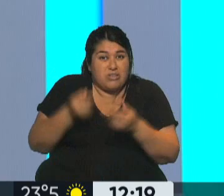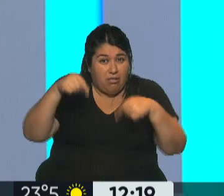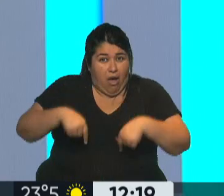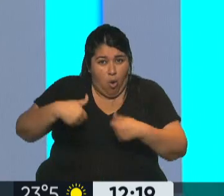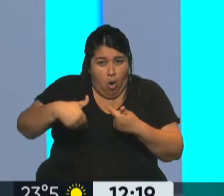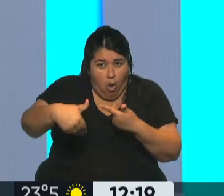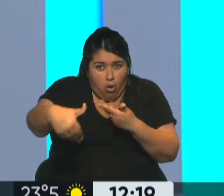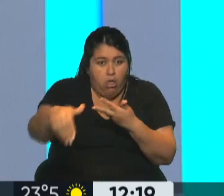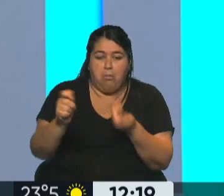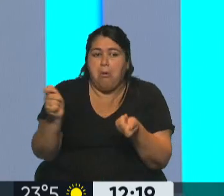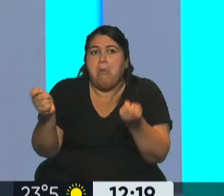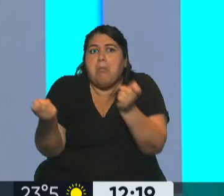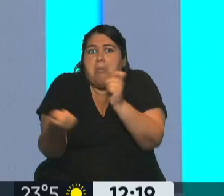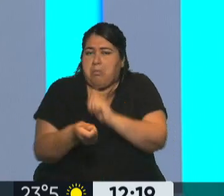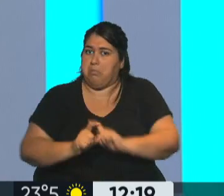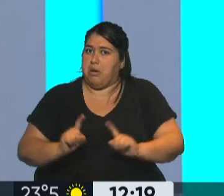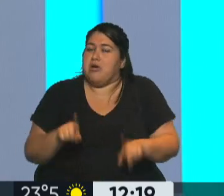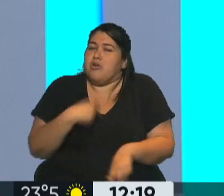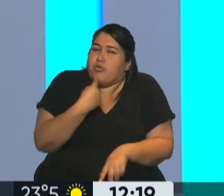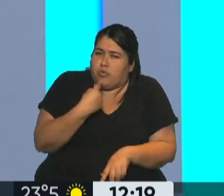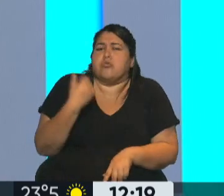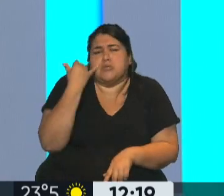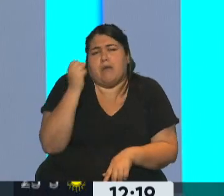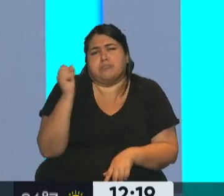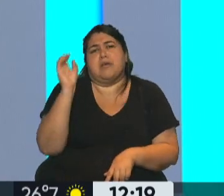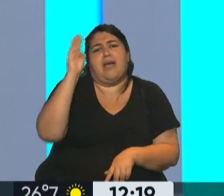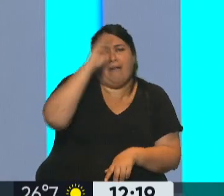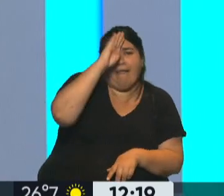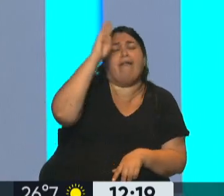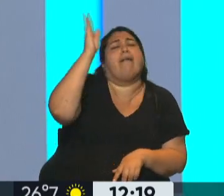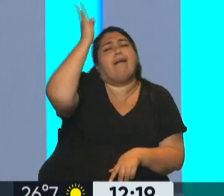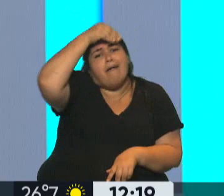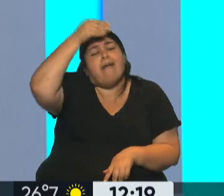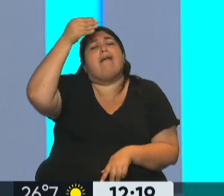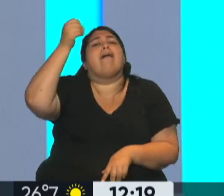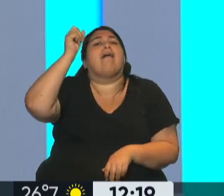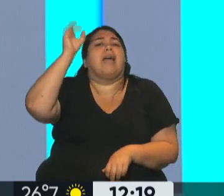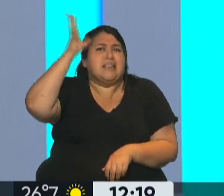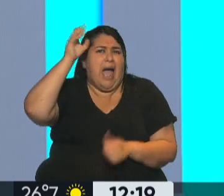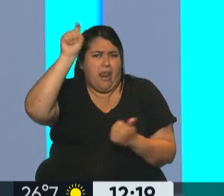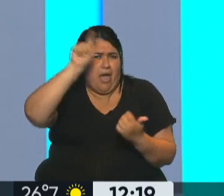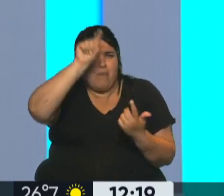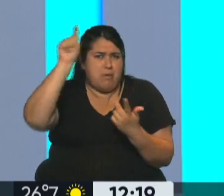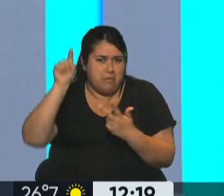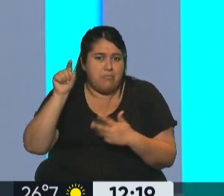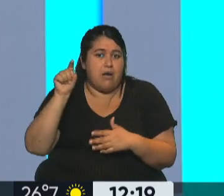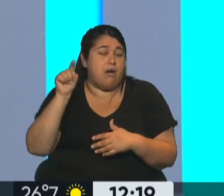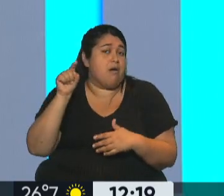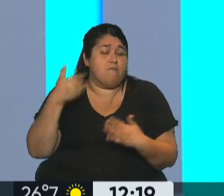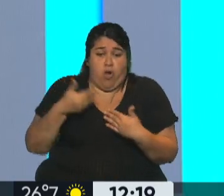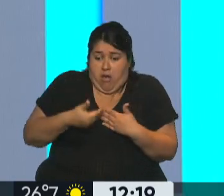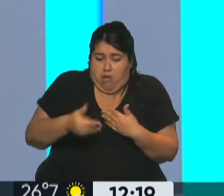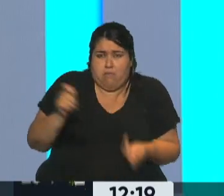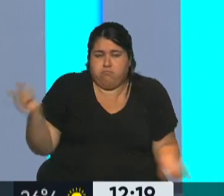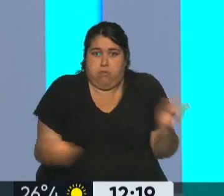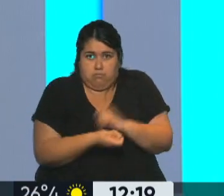también muy típico de estas extremas derechas, lo vimos con Trump, con Bolsonaro, con Meloni en Italia, que es... pueden cambiar de un día para el otro como